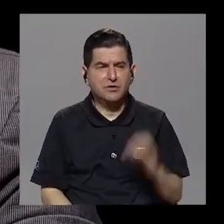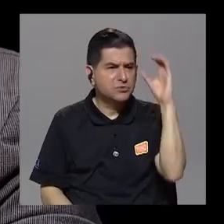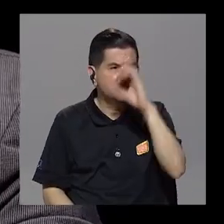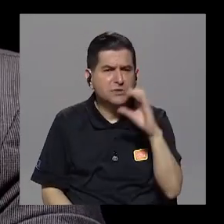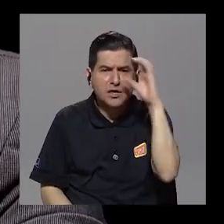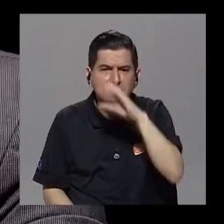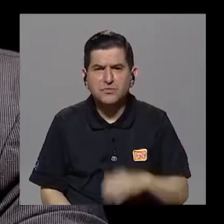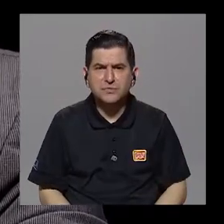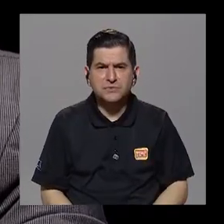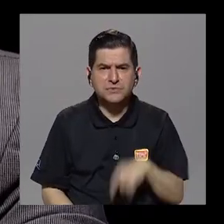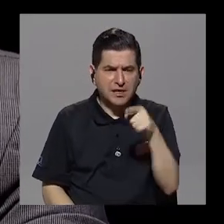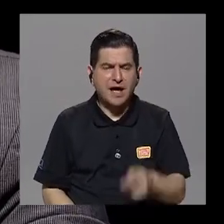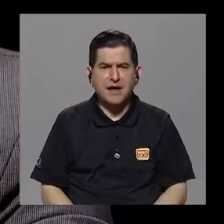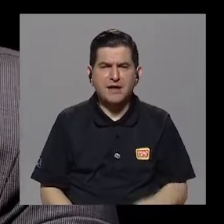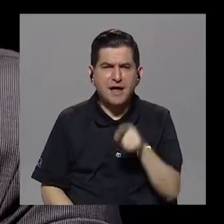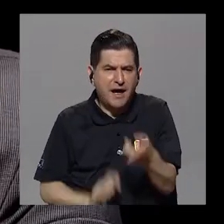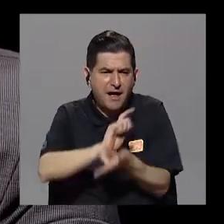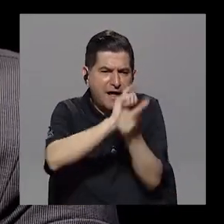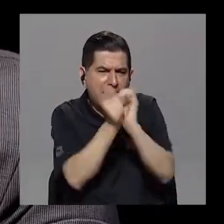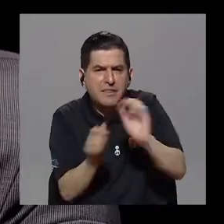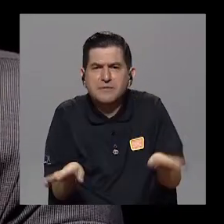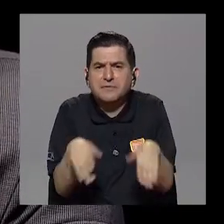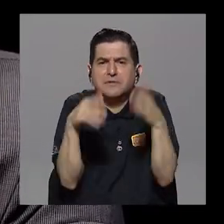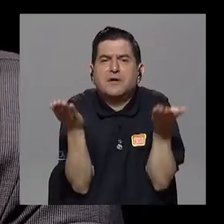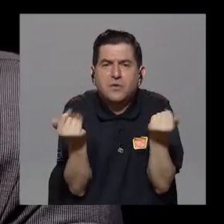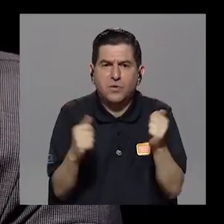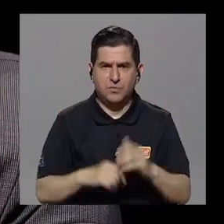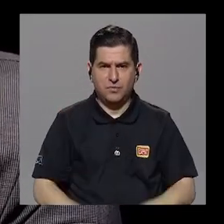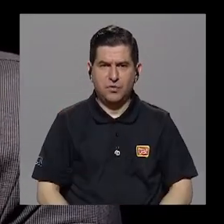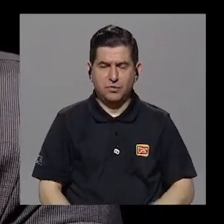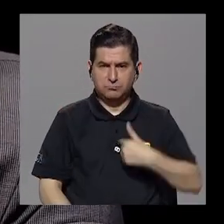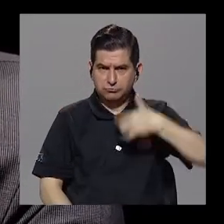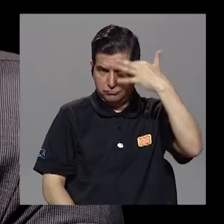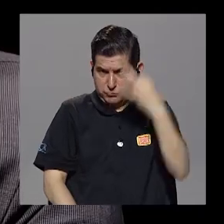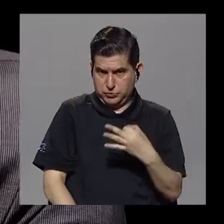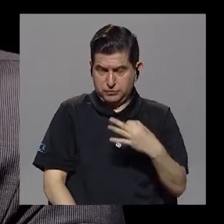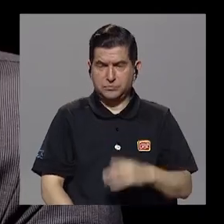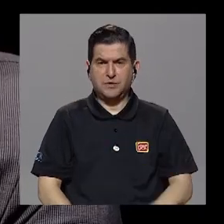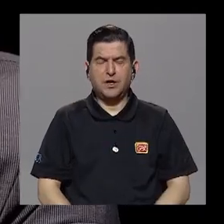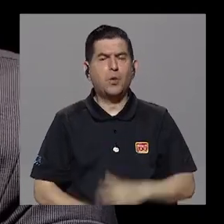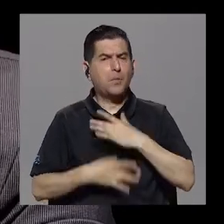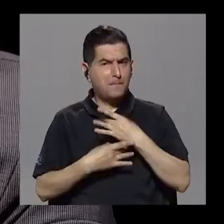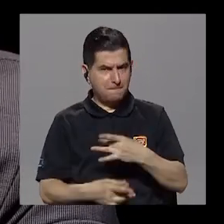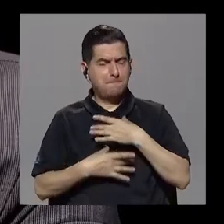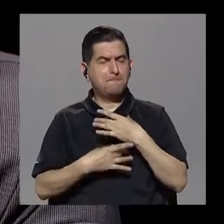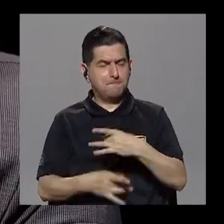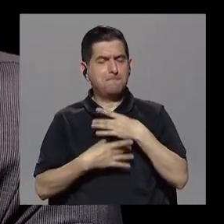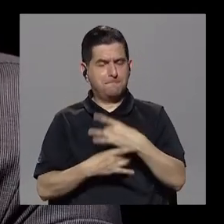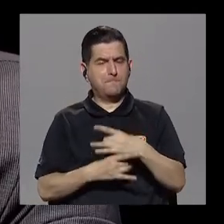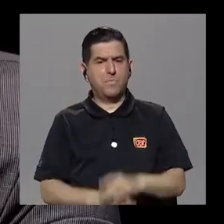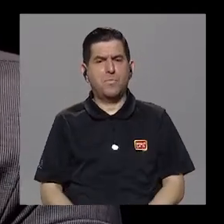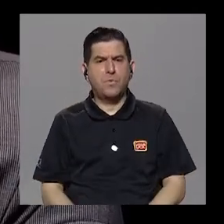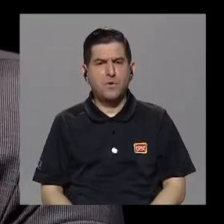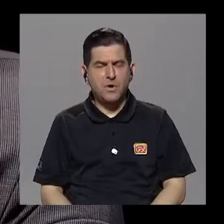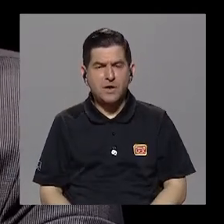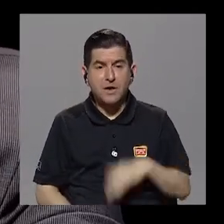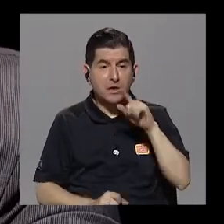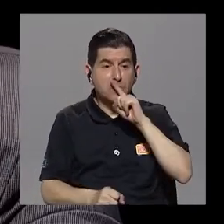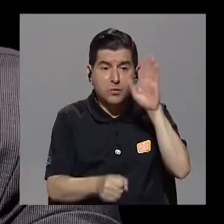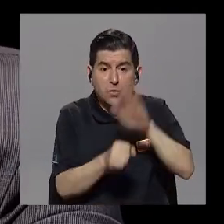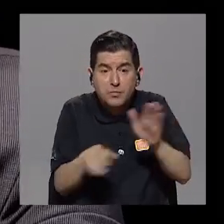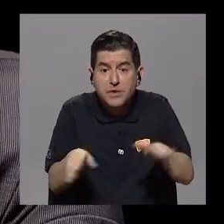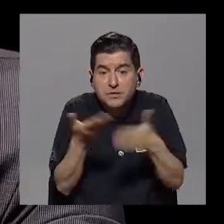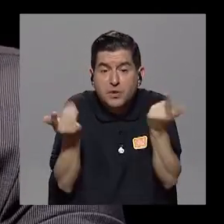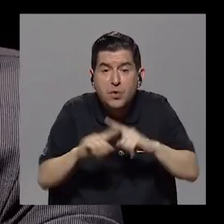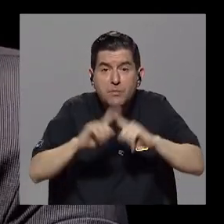buscar cómo los adaptar. En esa línea me parece muy interesante, hay que ver cómo se concreta, pero